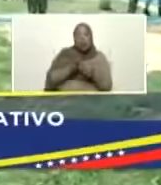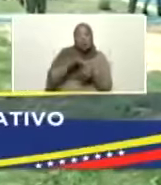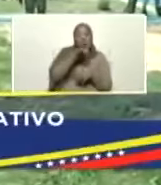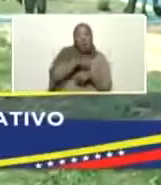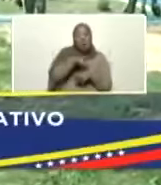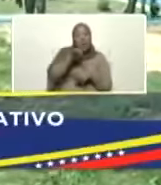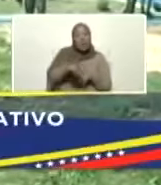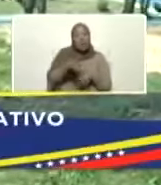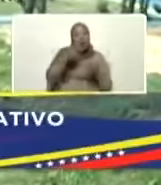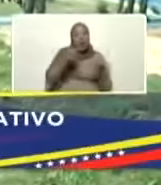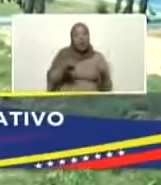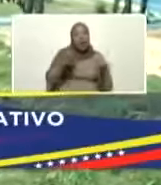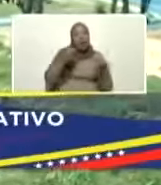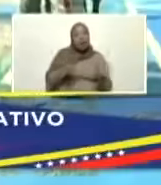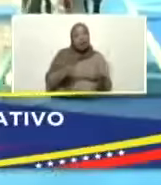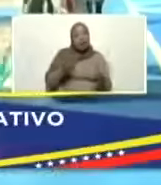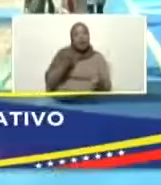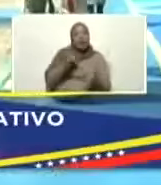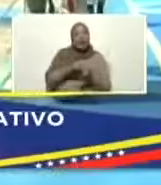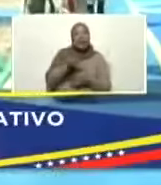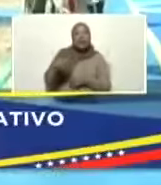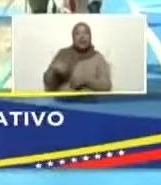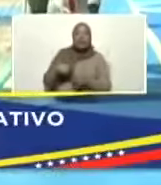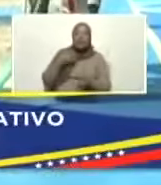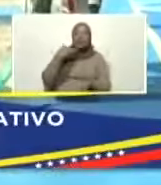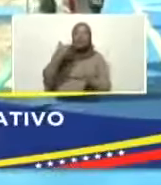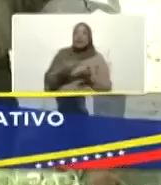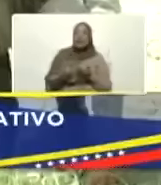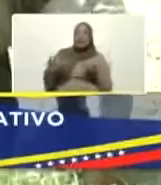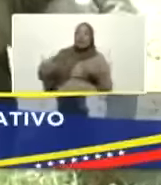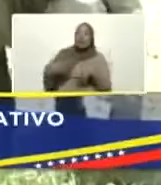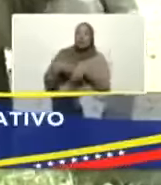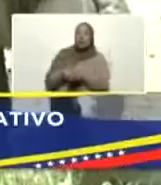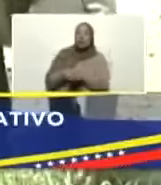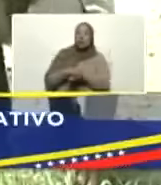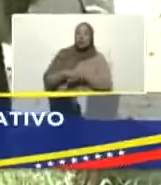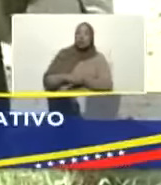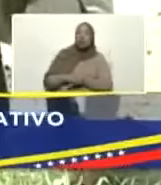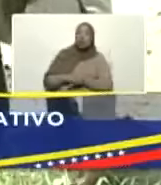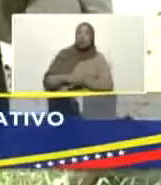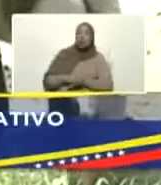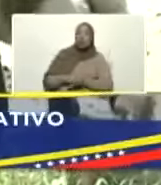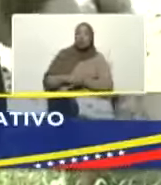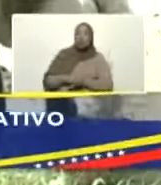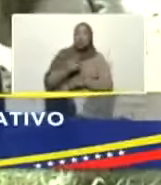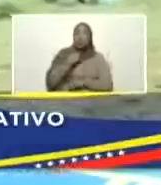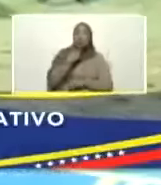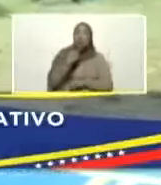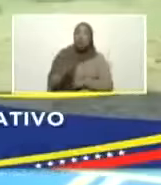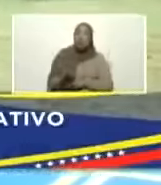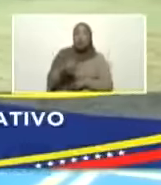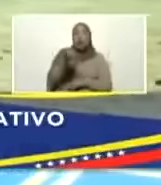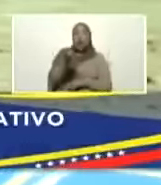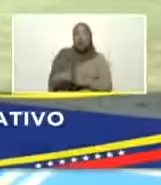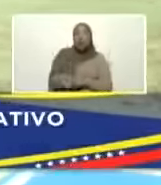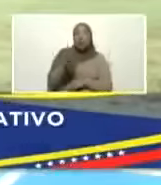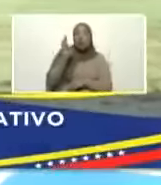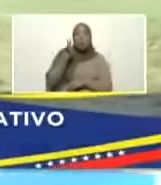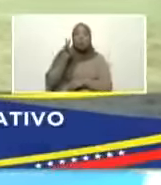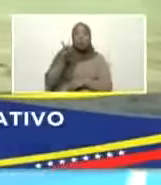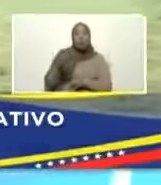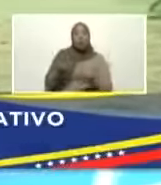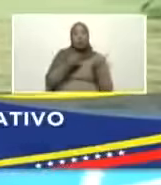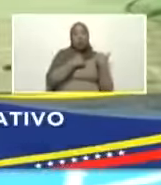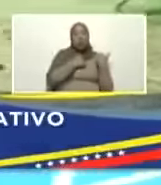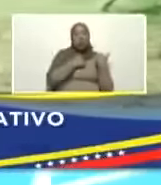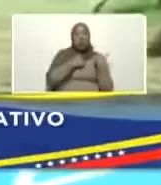con más de 2.500 hombres y mujeres integrados, articulados, con los docentes, representantes